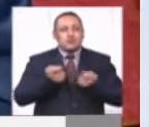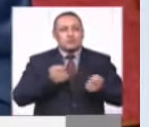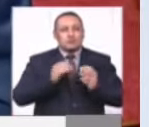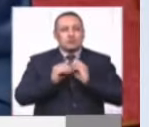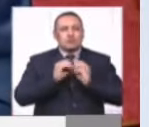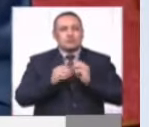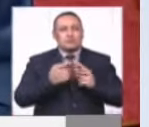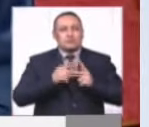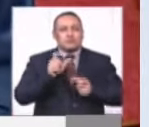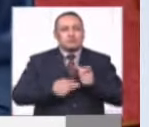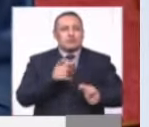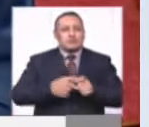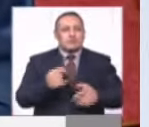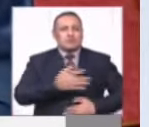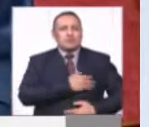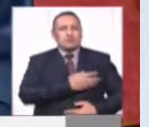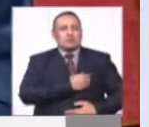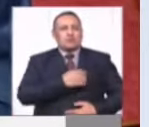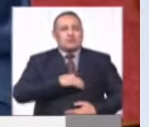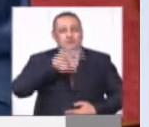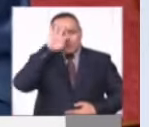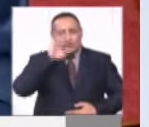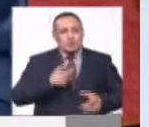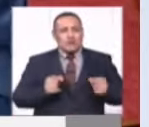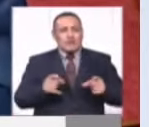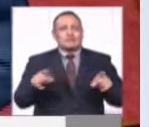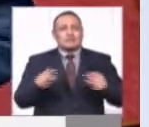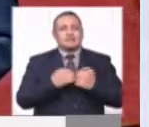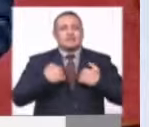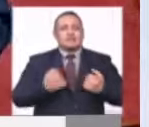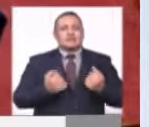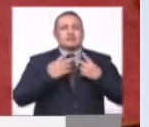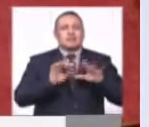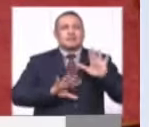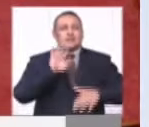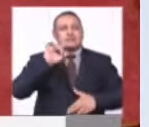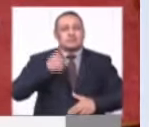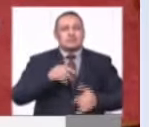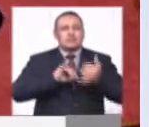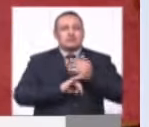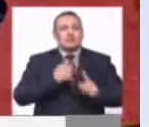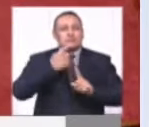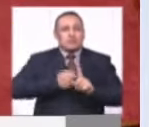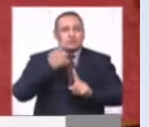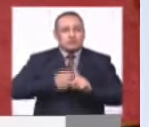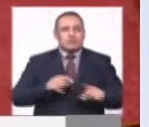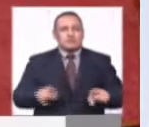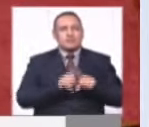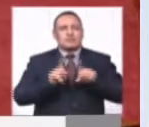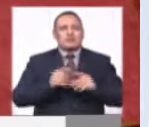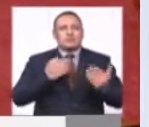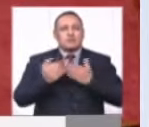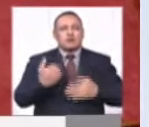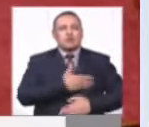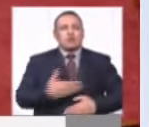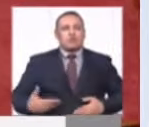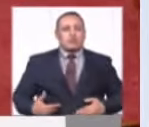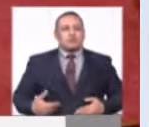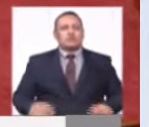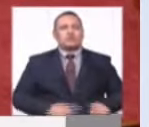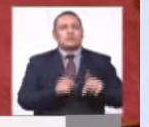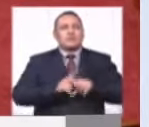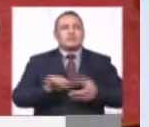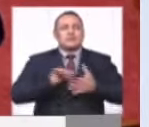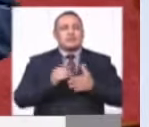para pacientes con cáncer de mama cuesta cerca de 15,000 soles mensuales. Esa es la forma como este gobierno